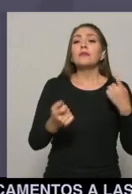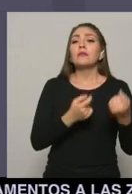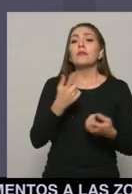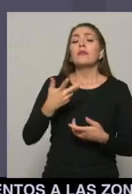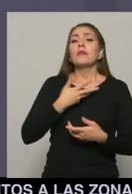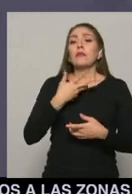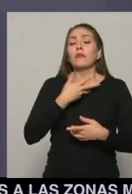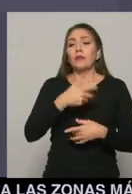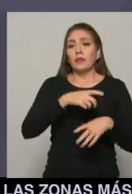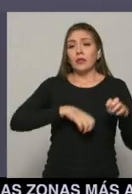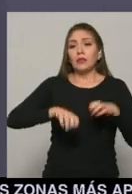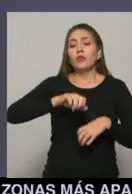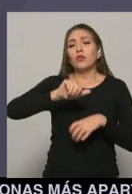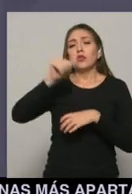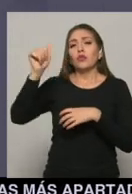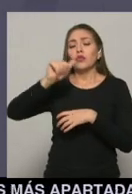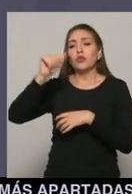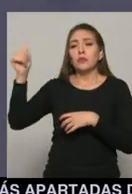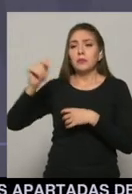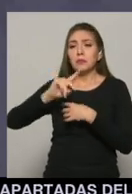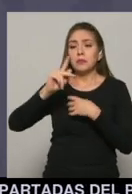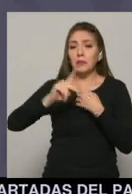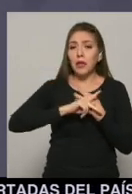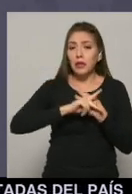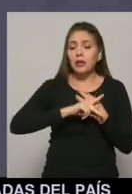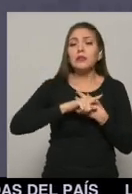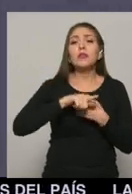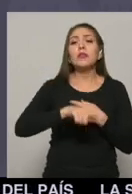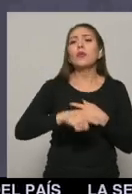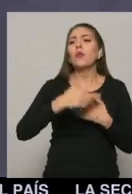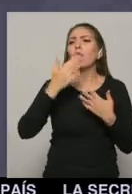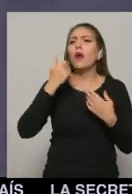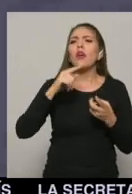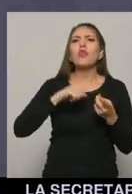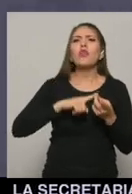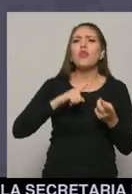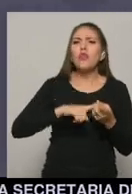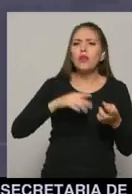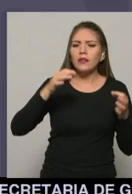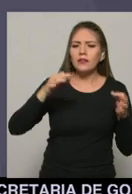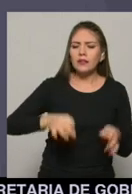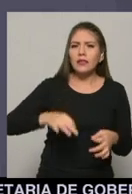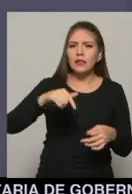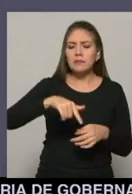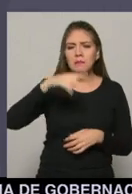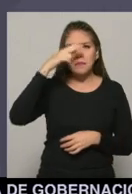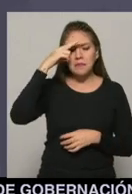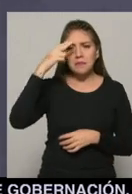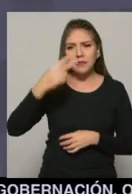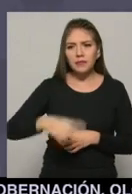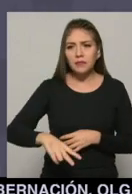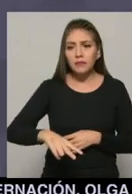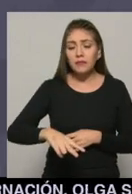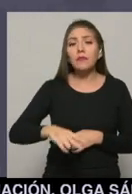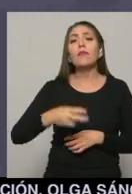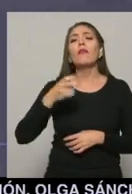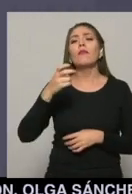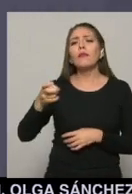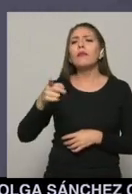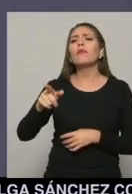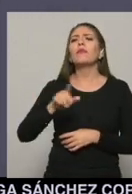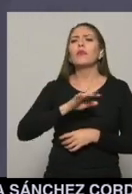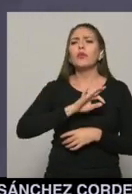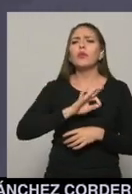o la mayoría de ellas, y no tienen una residencia física u oficial en México. Y eso les ha permitido, pues